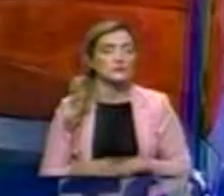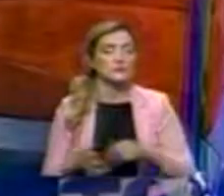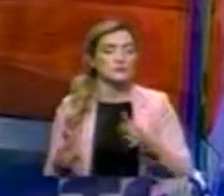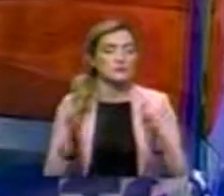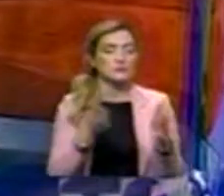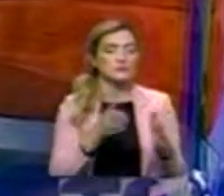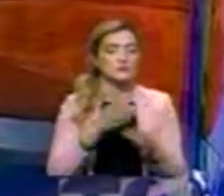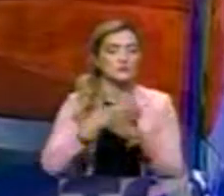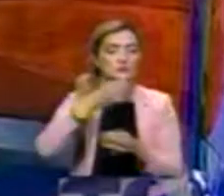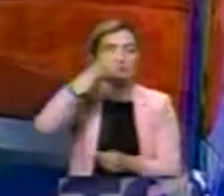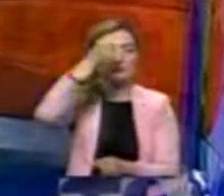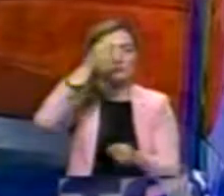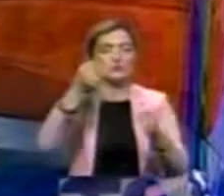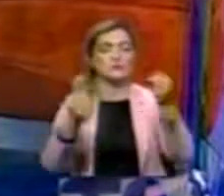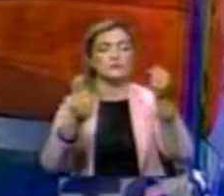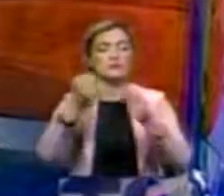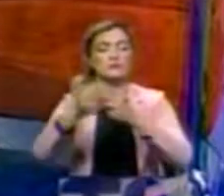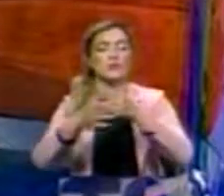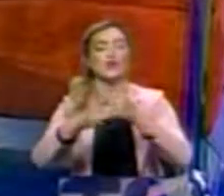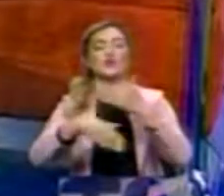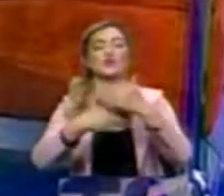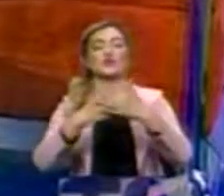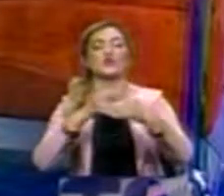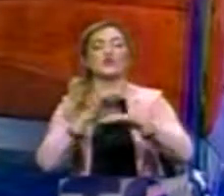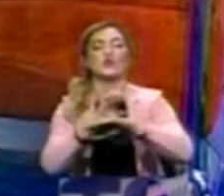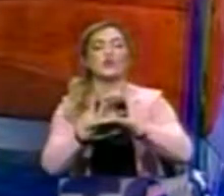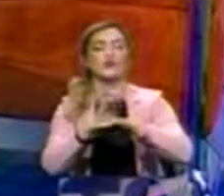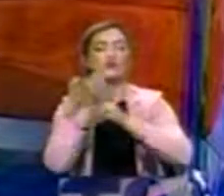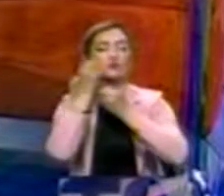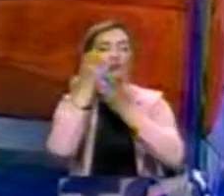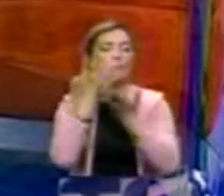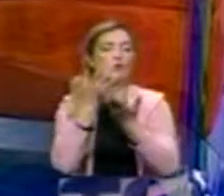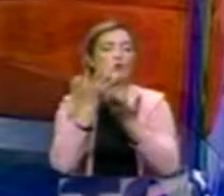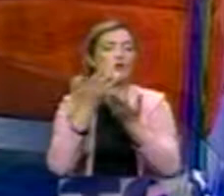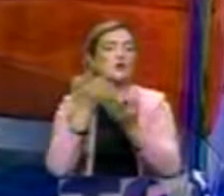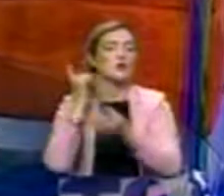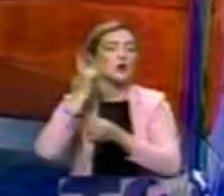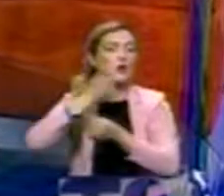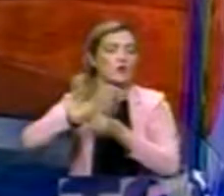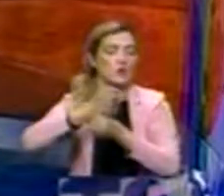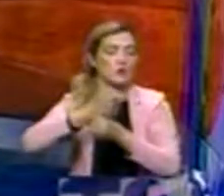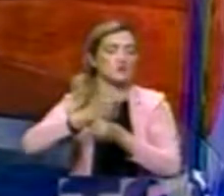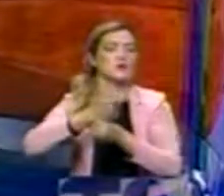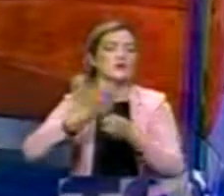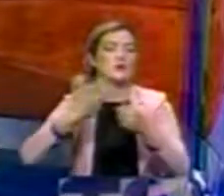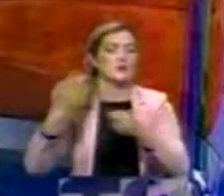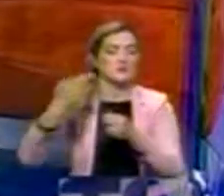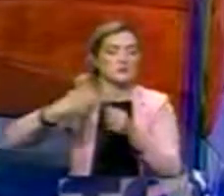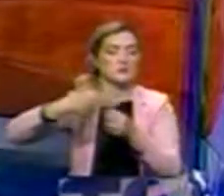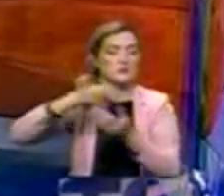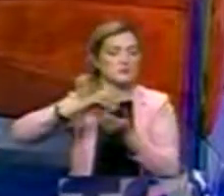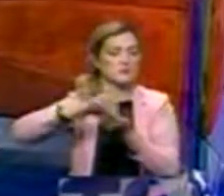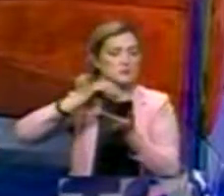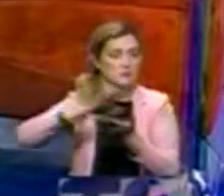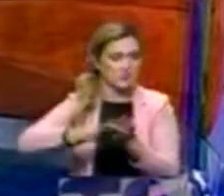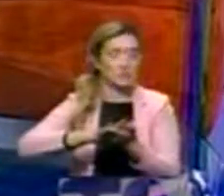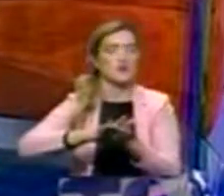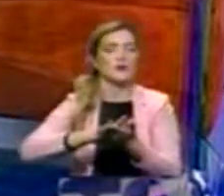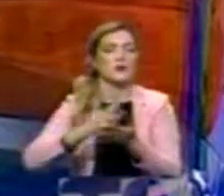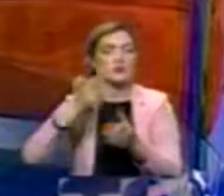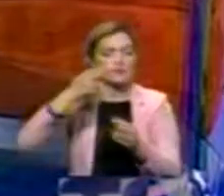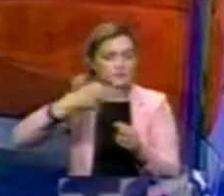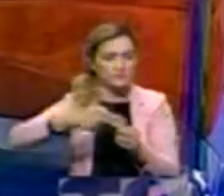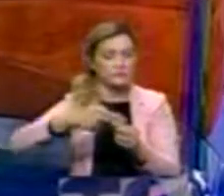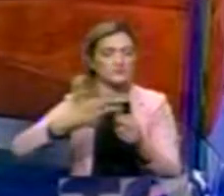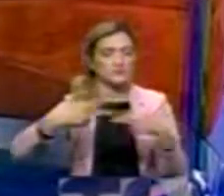La Federación de Transportistas de todo el país anunció ayer que apenas entre en vigencia el decreto ejecutivo 883 que elimina los